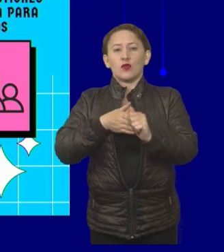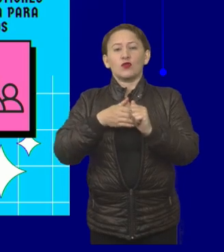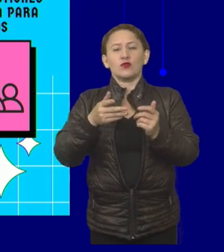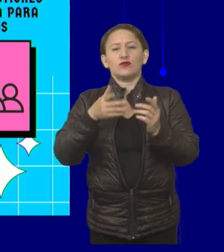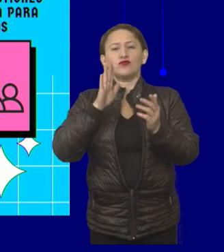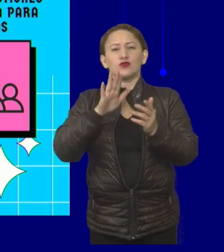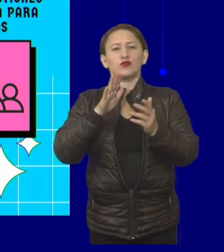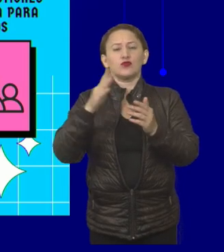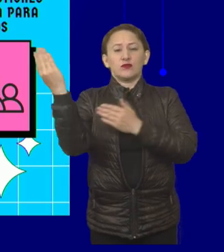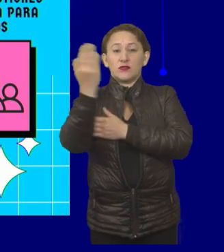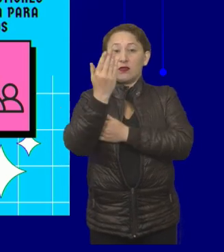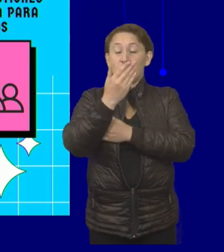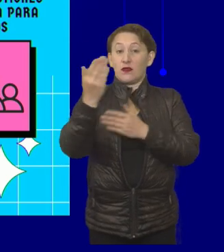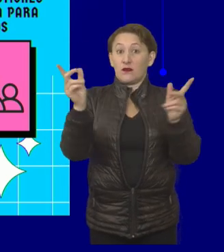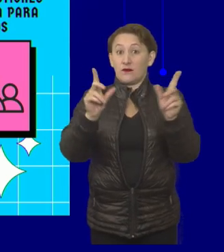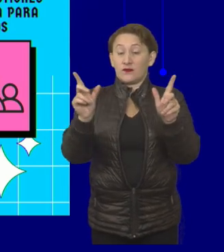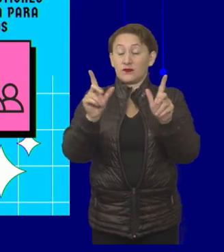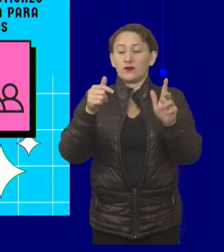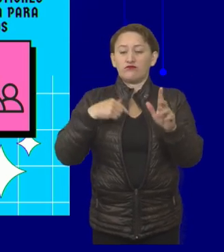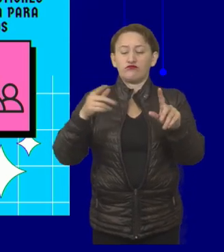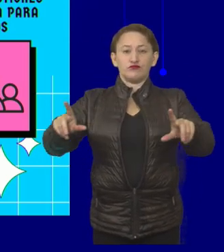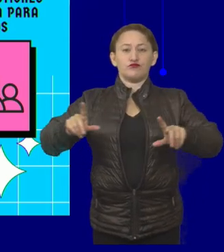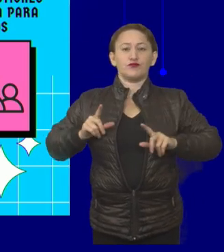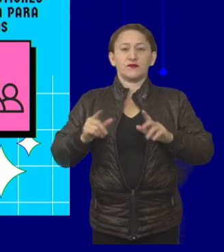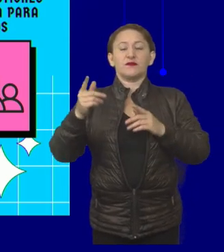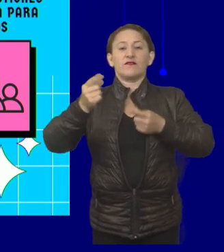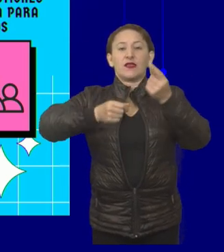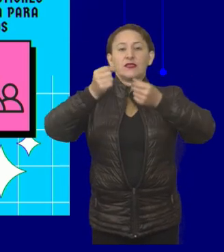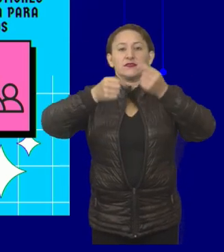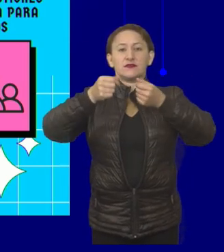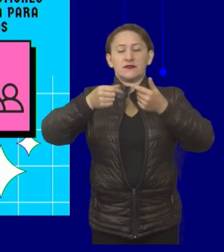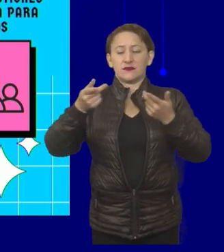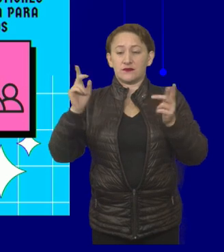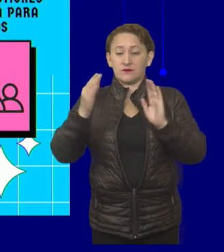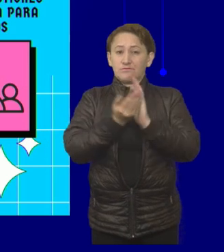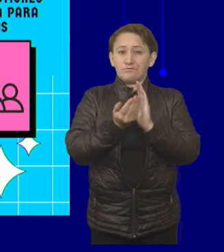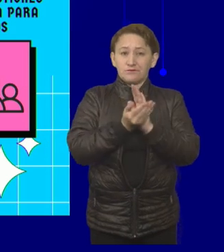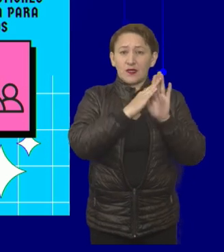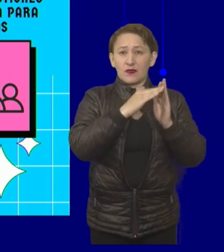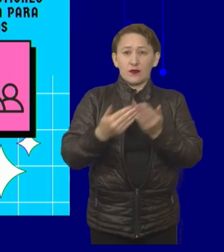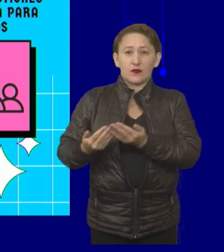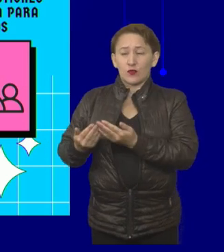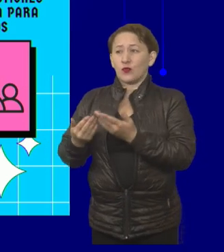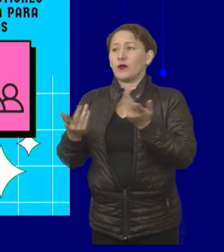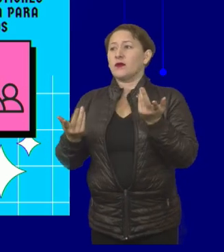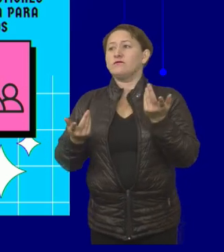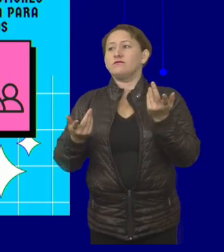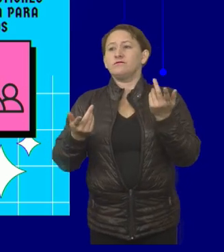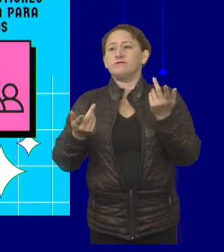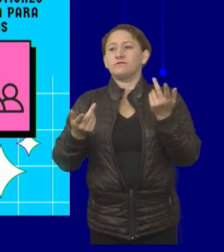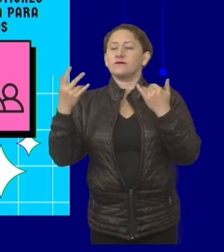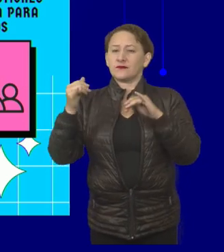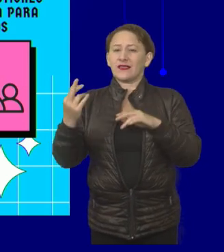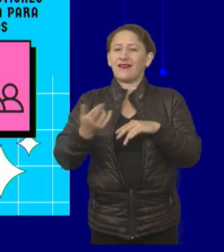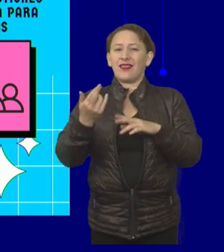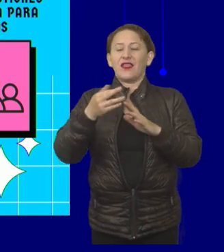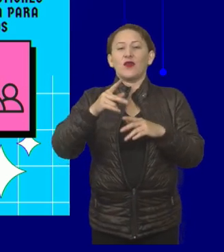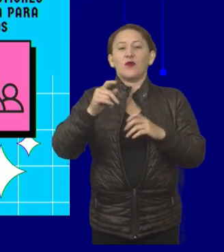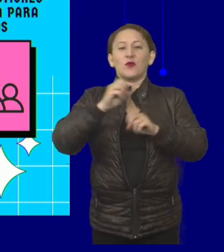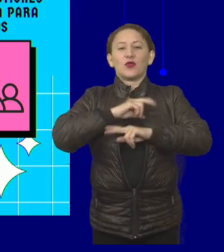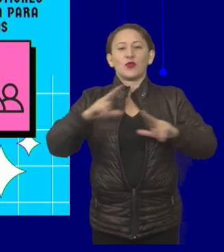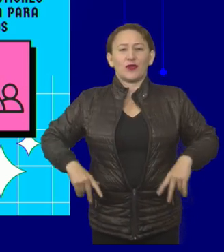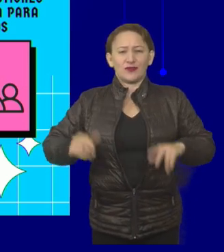cine y televisión, soy diplomada en finanzas, he estudiado literatura, ya había dicho que literatura, portugués